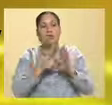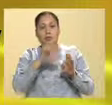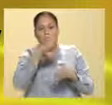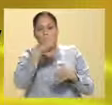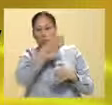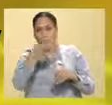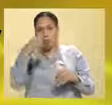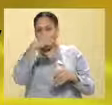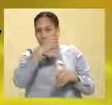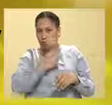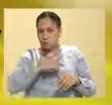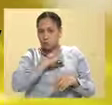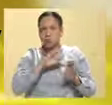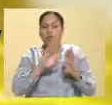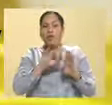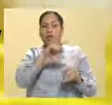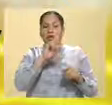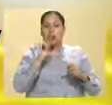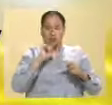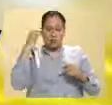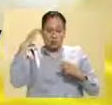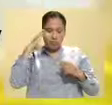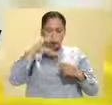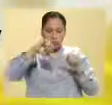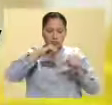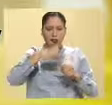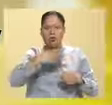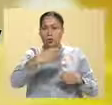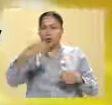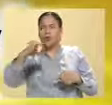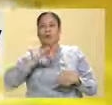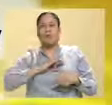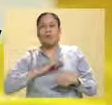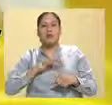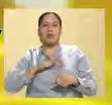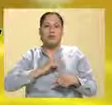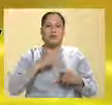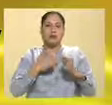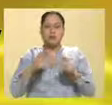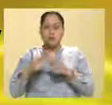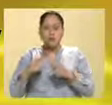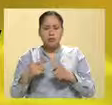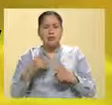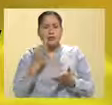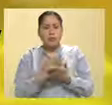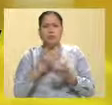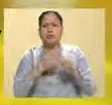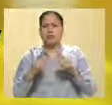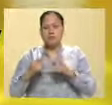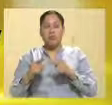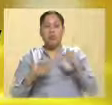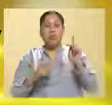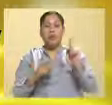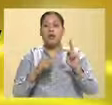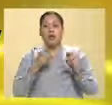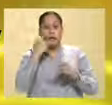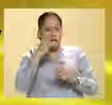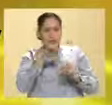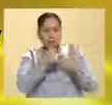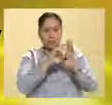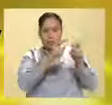salud, porque pueden ser transmisores o transmisoras de infecciones de transmisión sexual. Pero curiosamente es este grupo, el de Los que